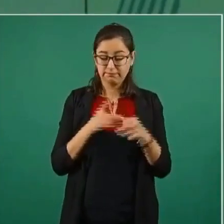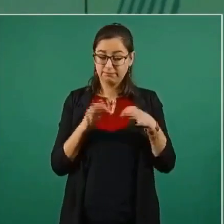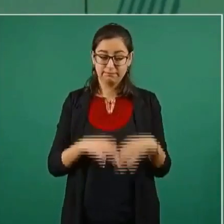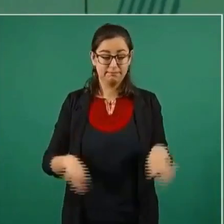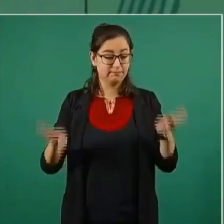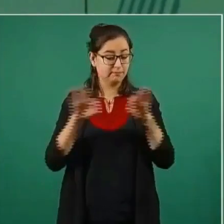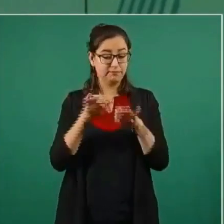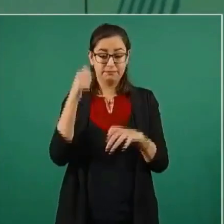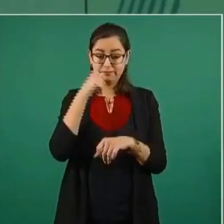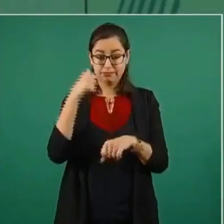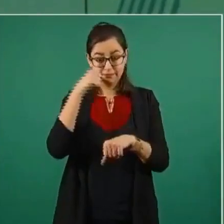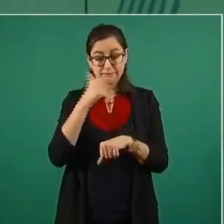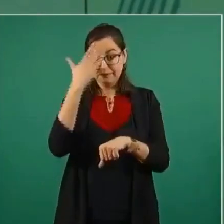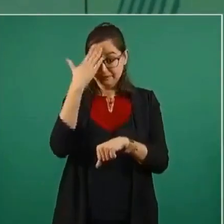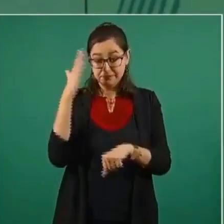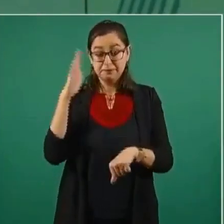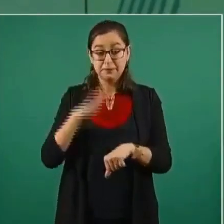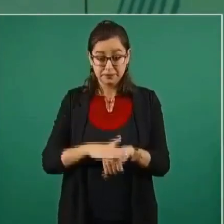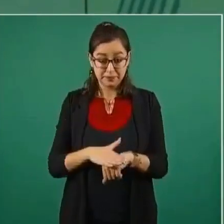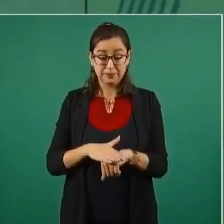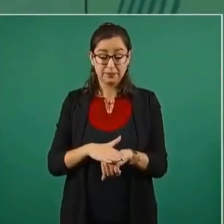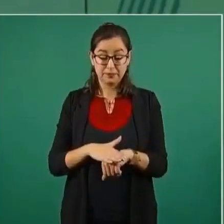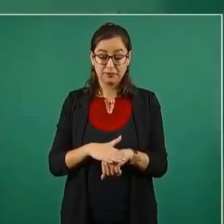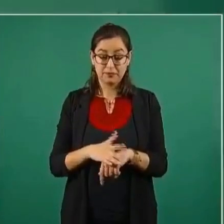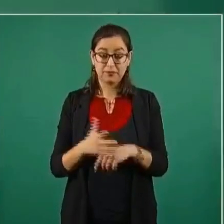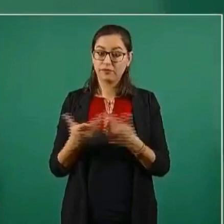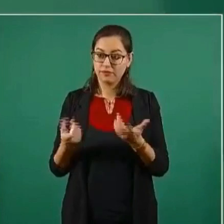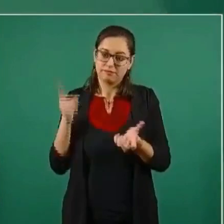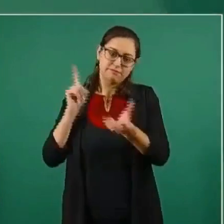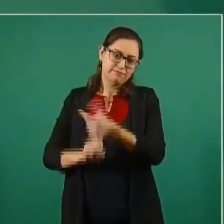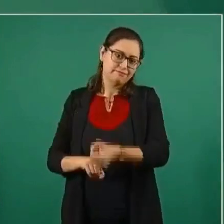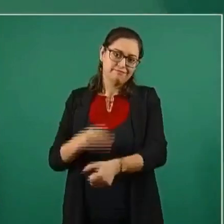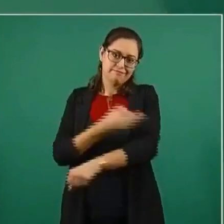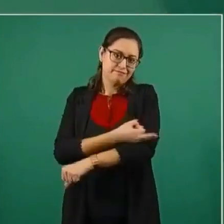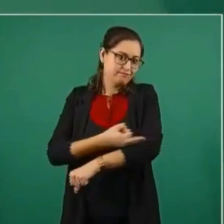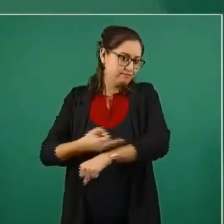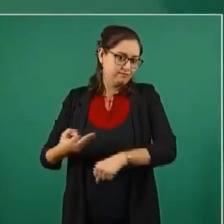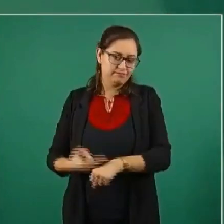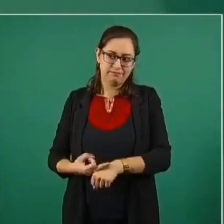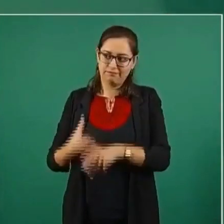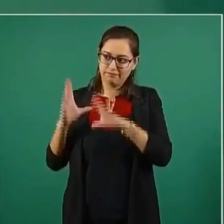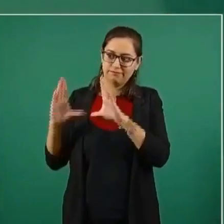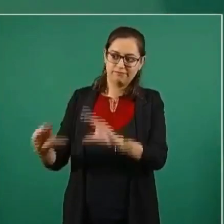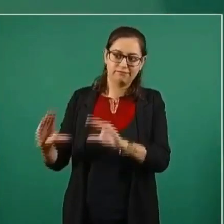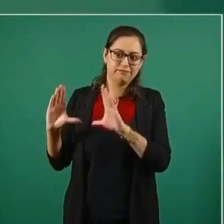y para eso la familia,